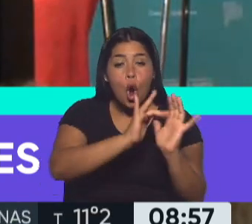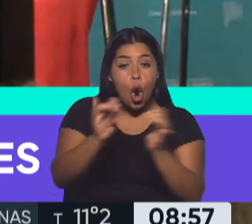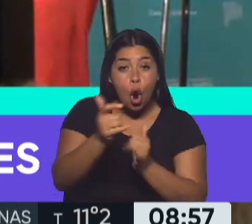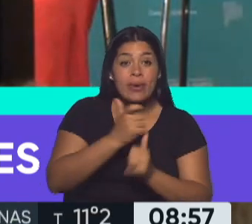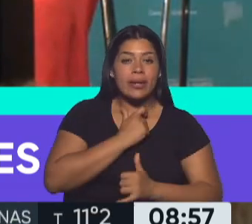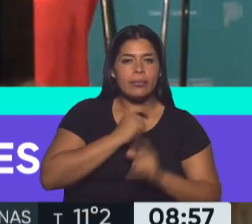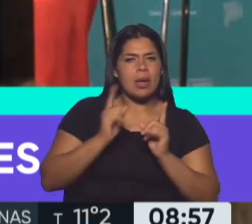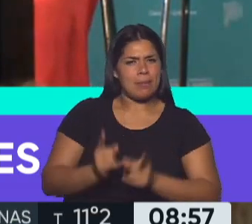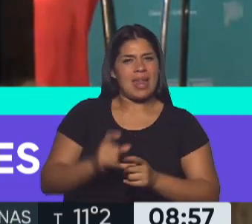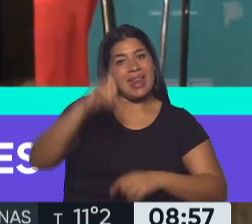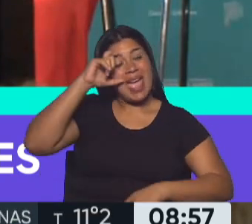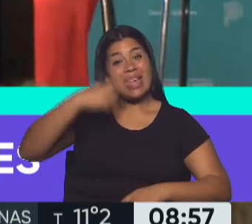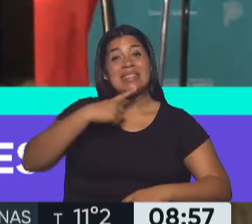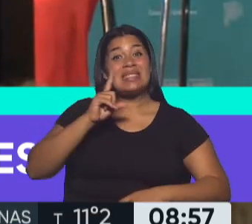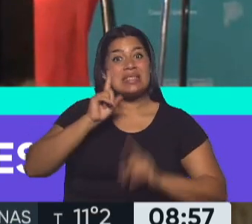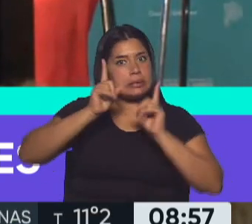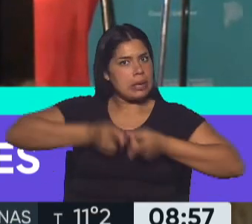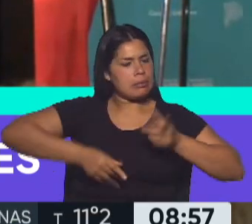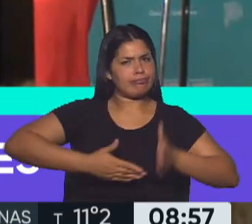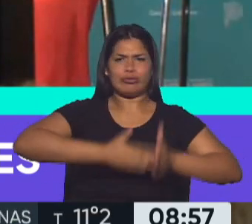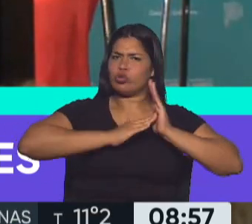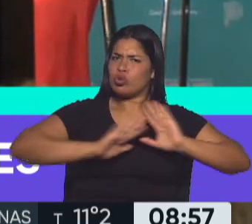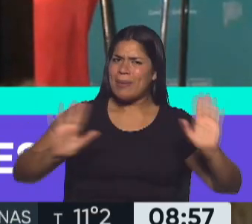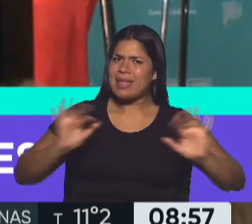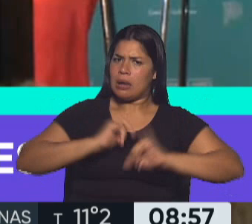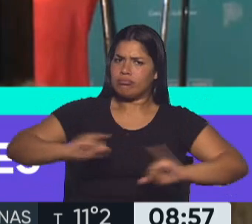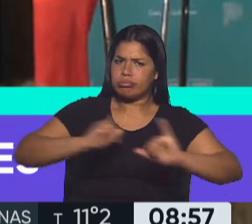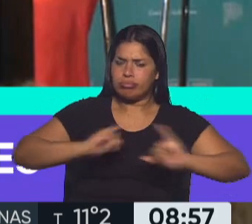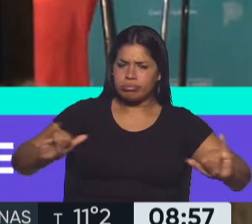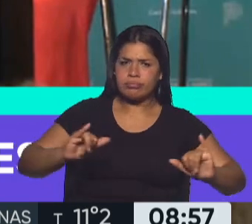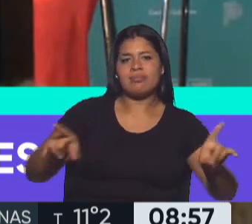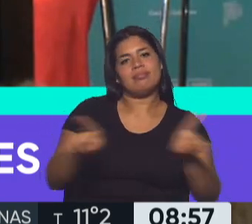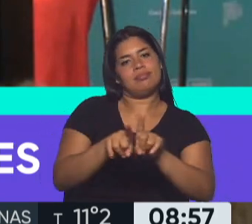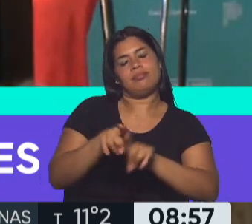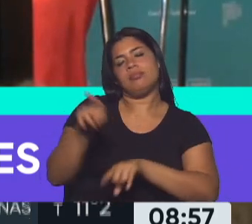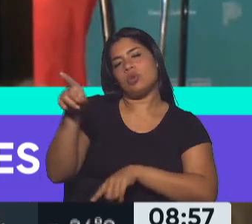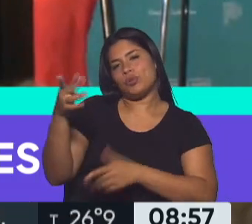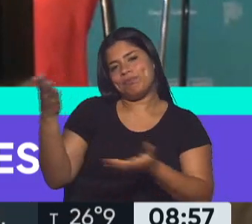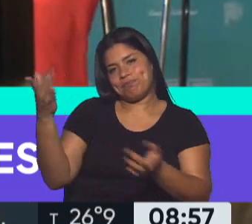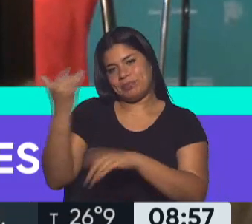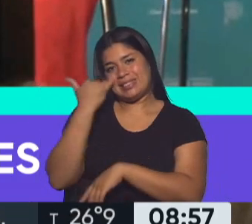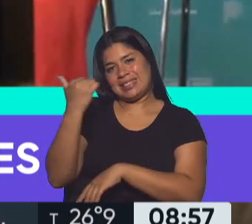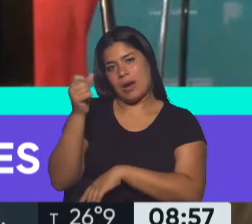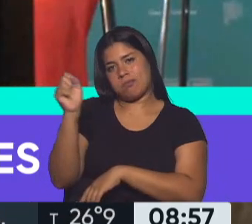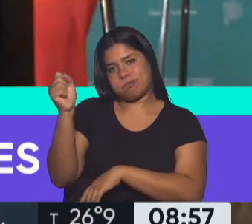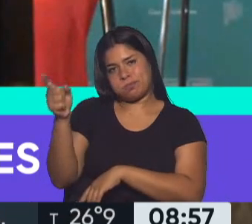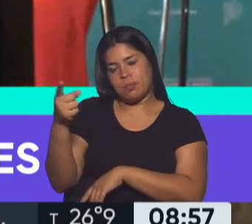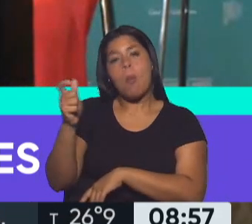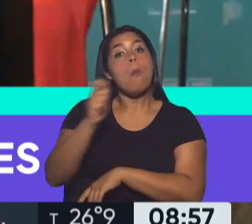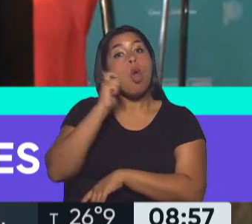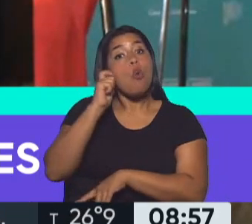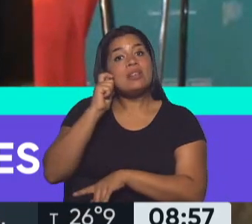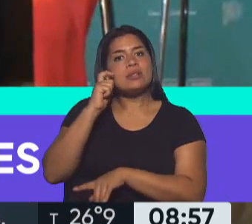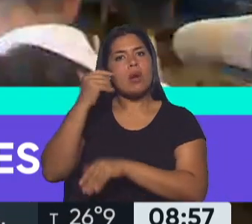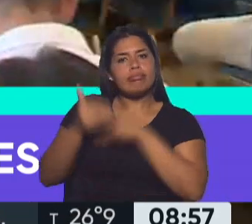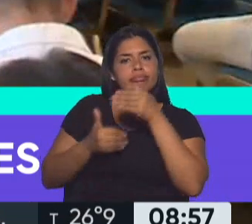educación sexual integral, donde vamos a continuar el enorme esfuerzo que está haciendo la provincia en construcción de